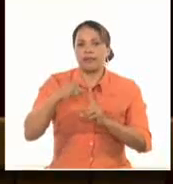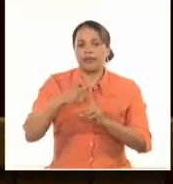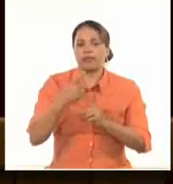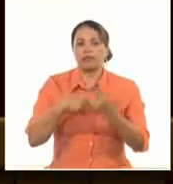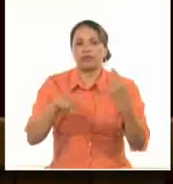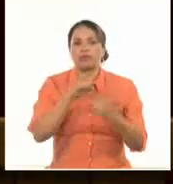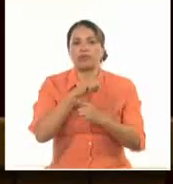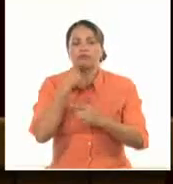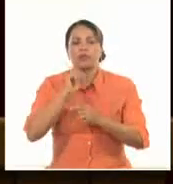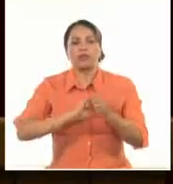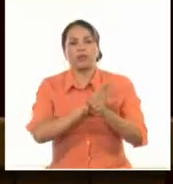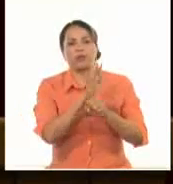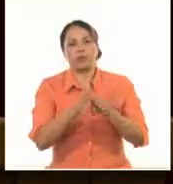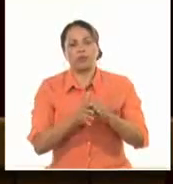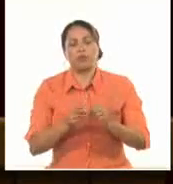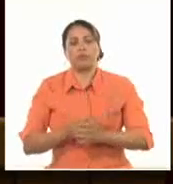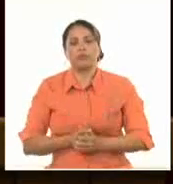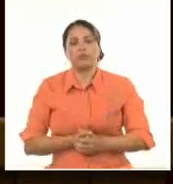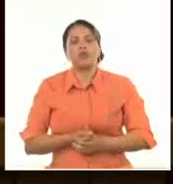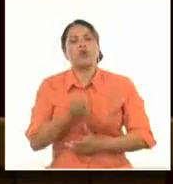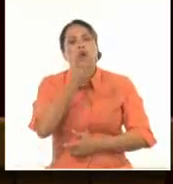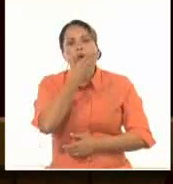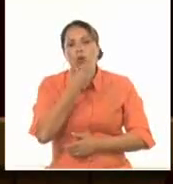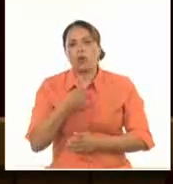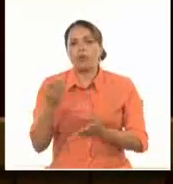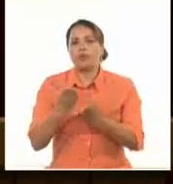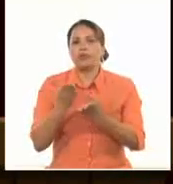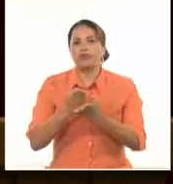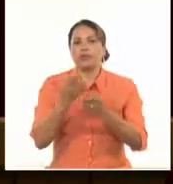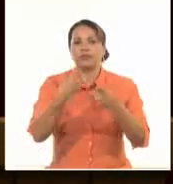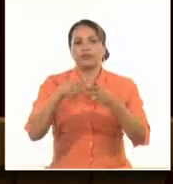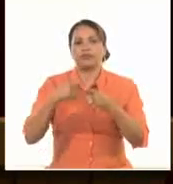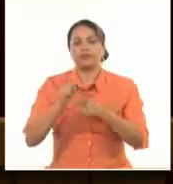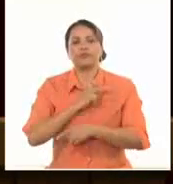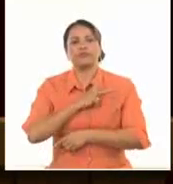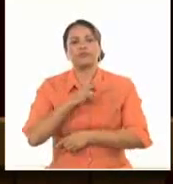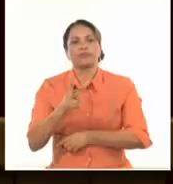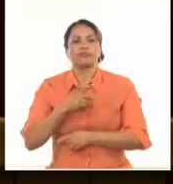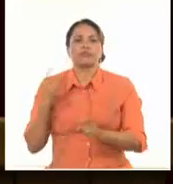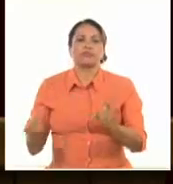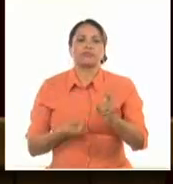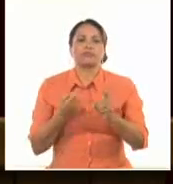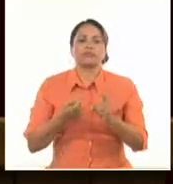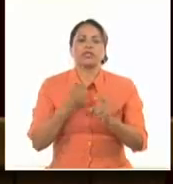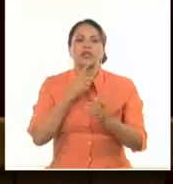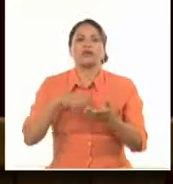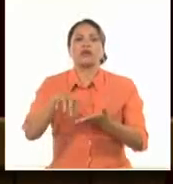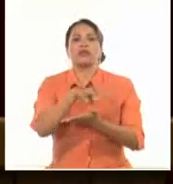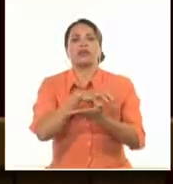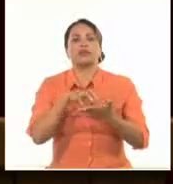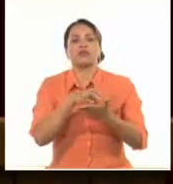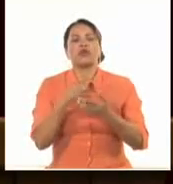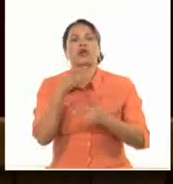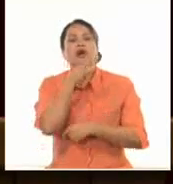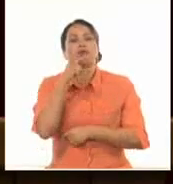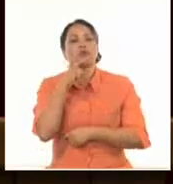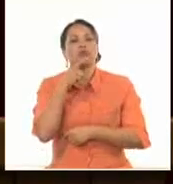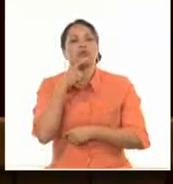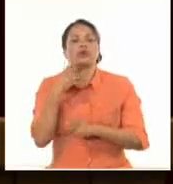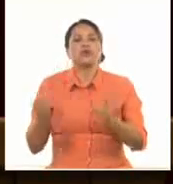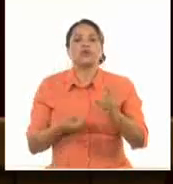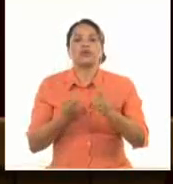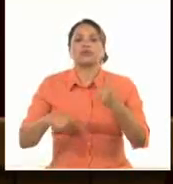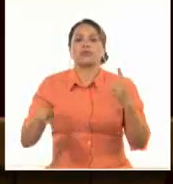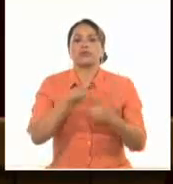COVID-19. Son muy jóvenes los estudiantes y otros voluntarios que eligieron la zona roja para apoyar el enfrentamiento a